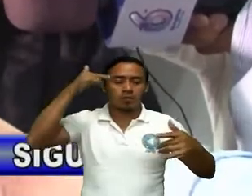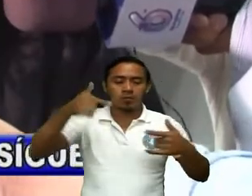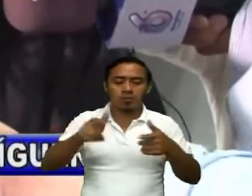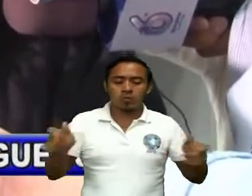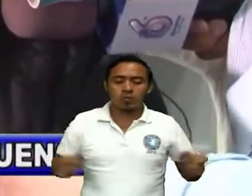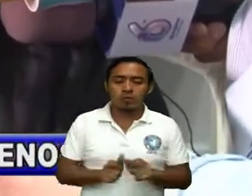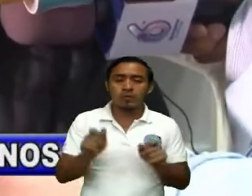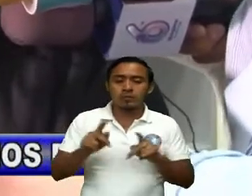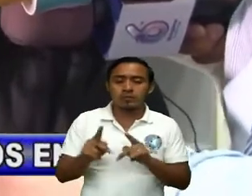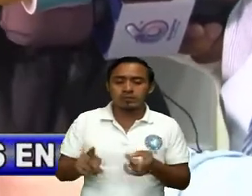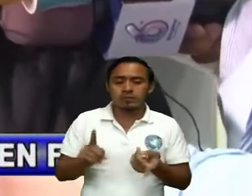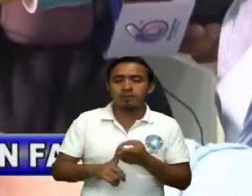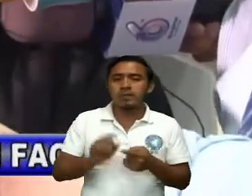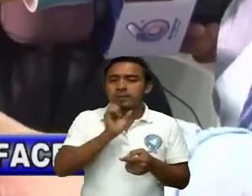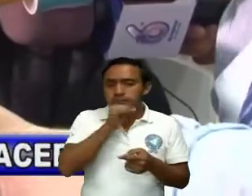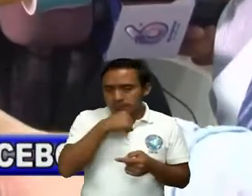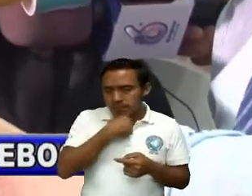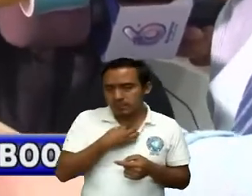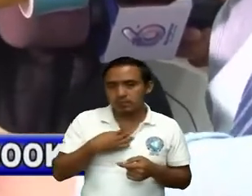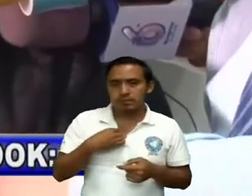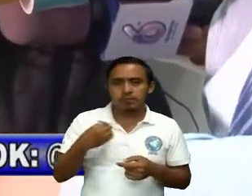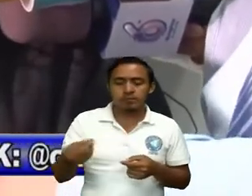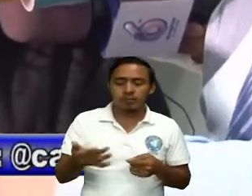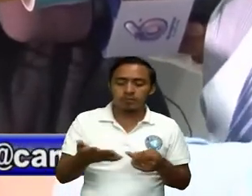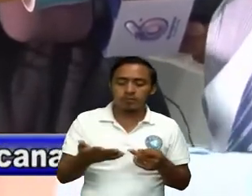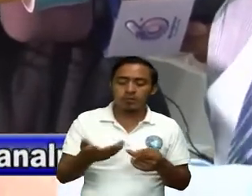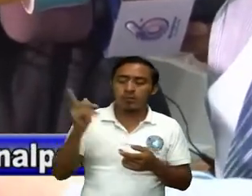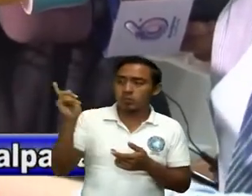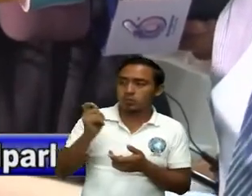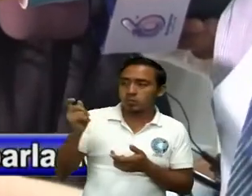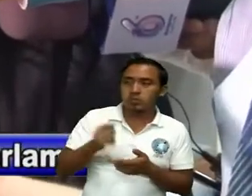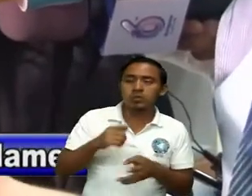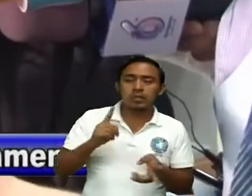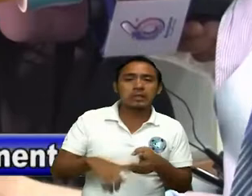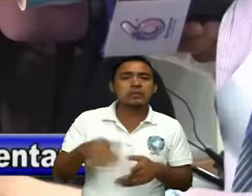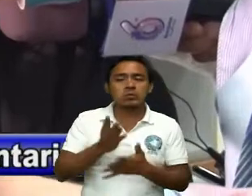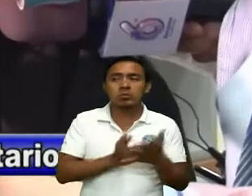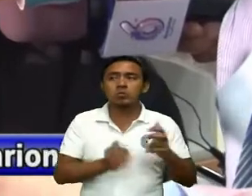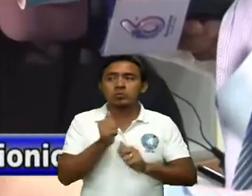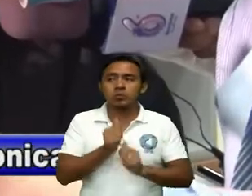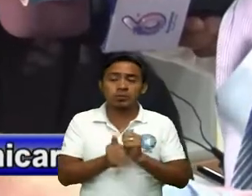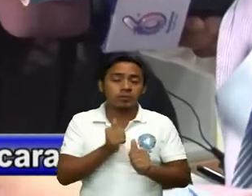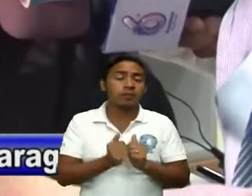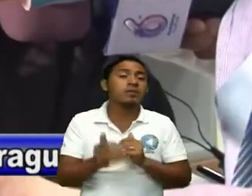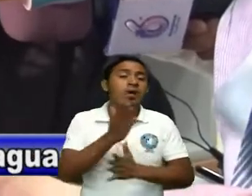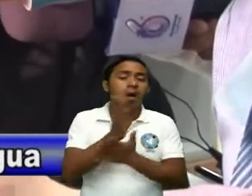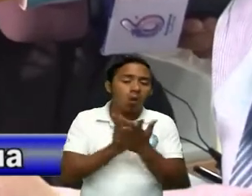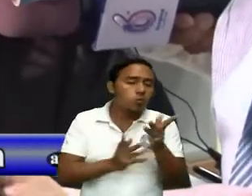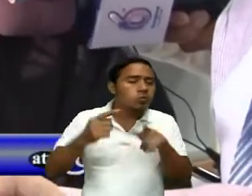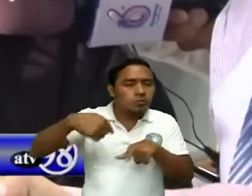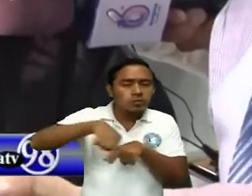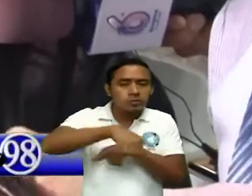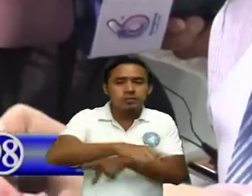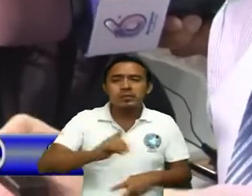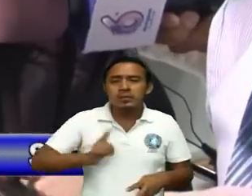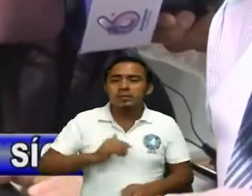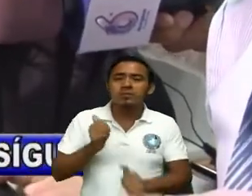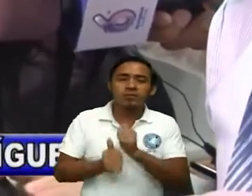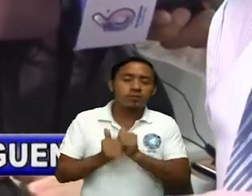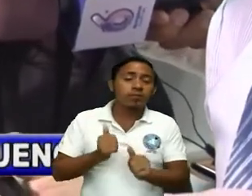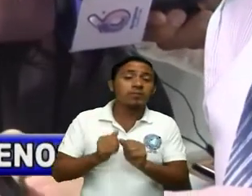ejemplo, ancianos, jubilados que tienen también algunas dificultades y en algunos municipios que también tenemos